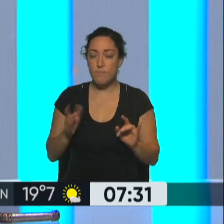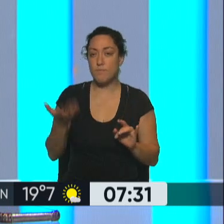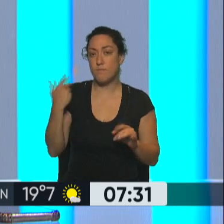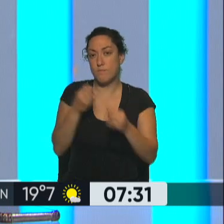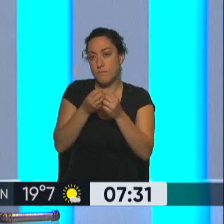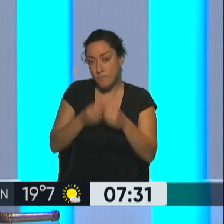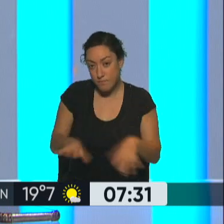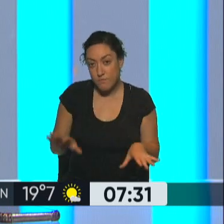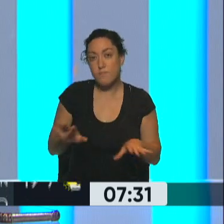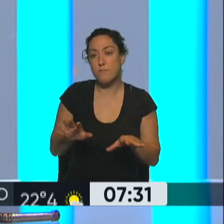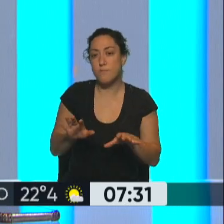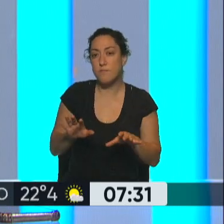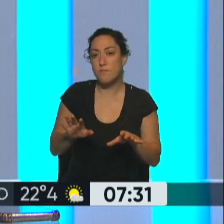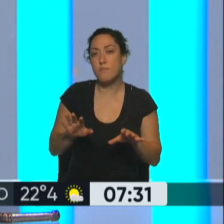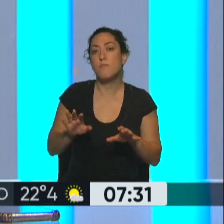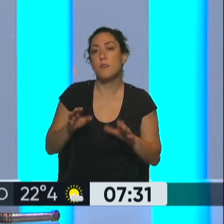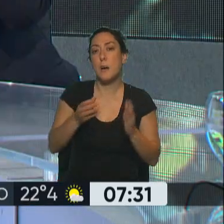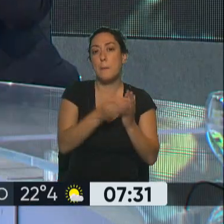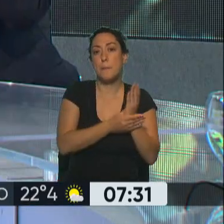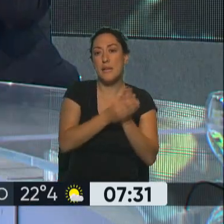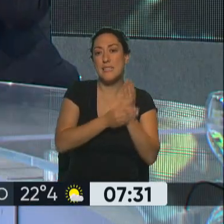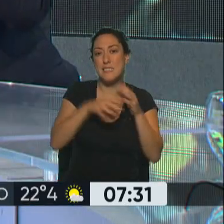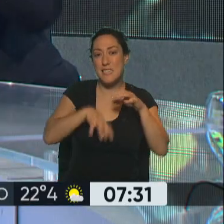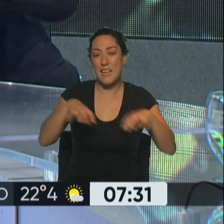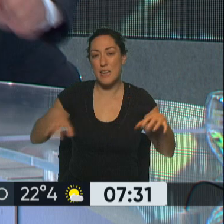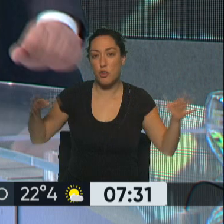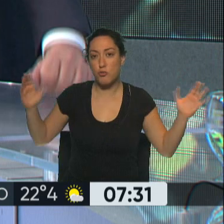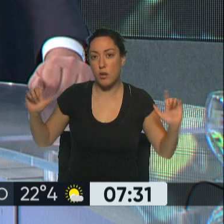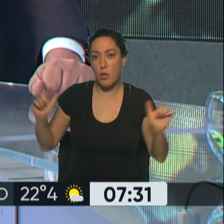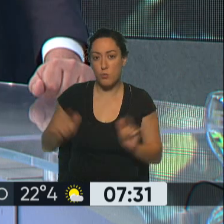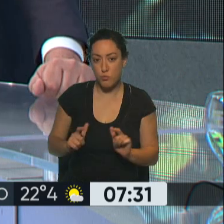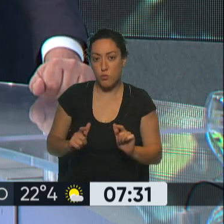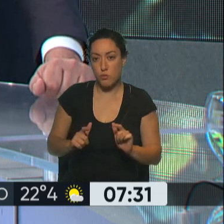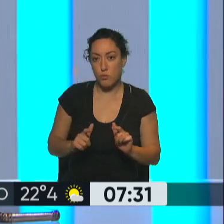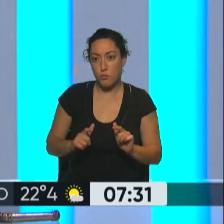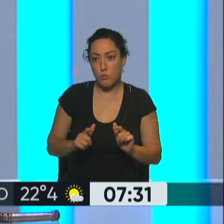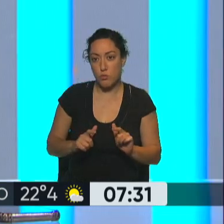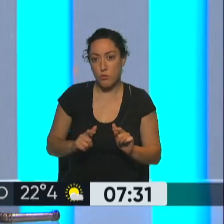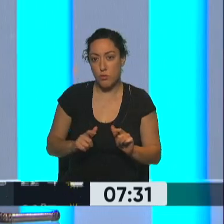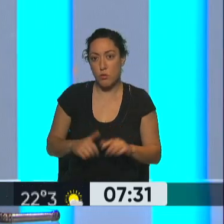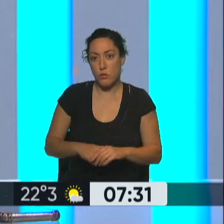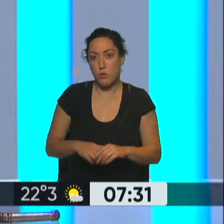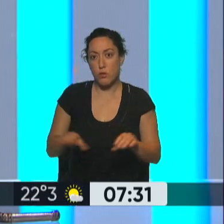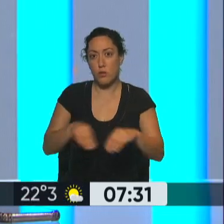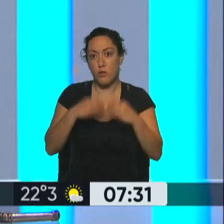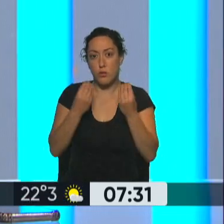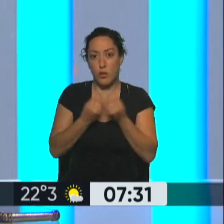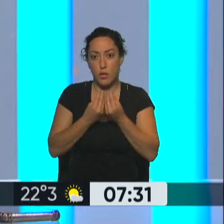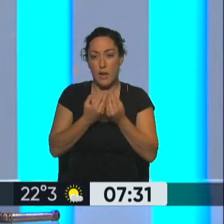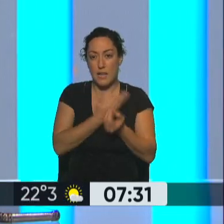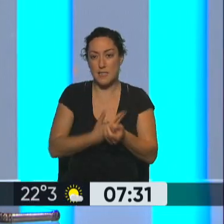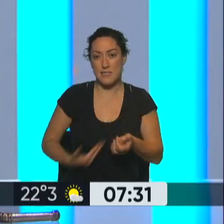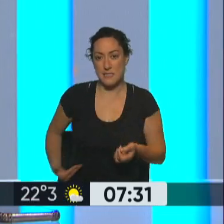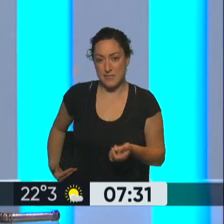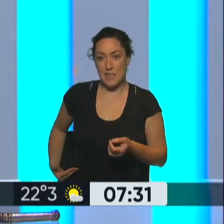arranque hay una reducción de ministerios. Sí, En principio la idea es quedar conformado el Estado